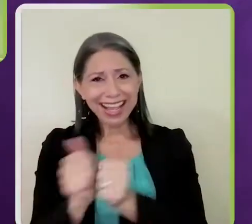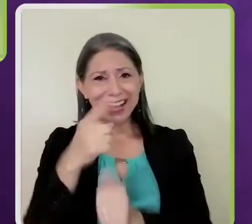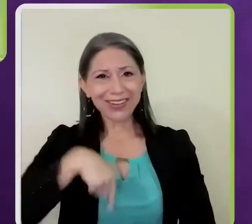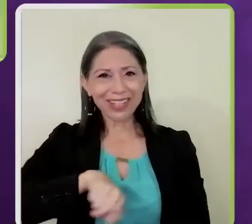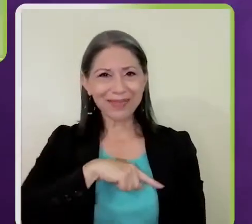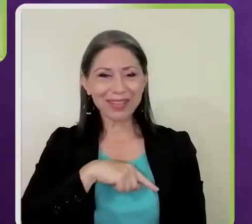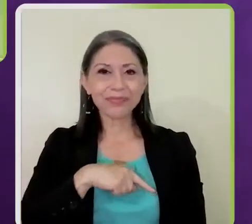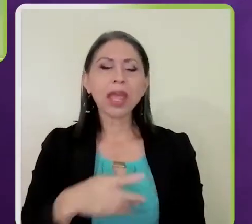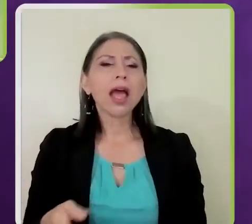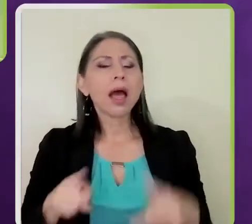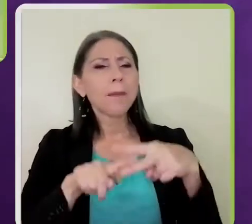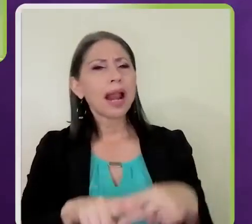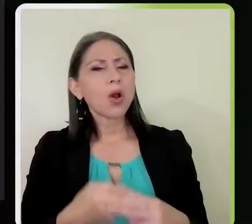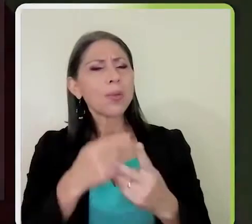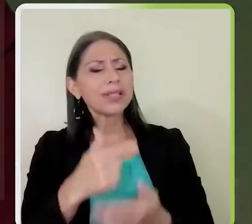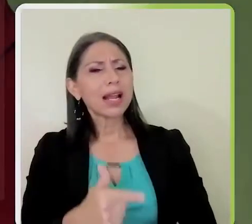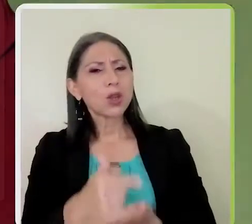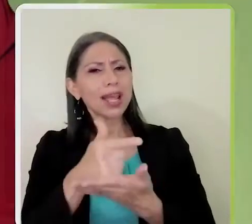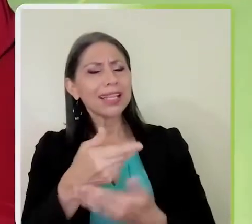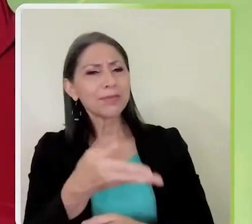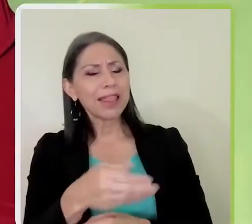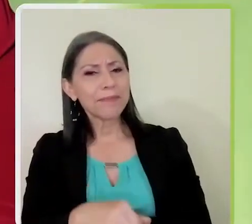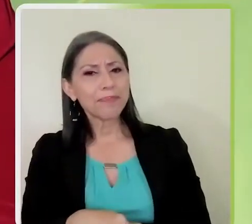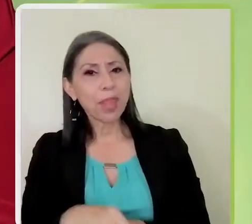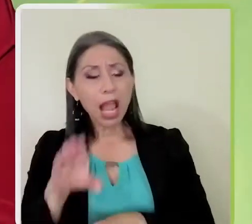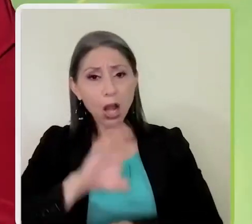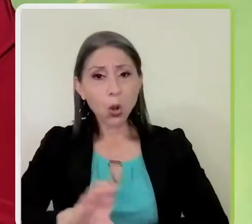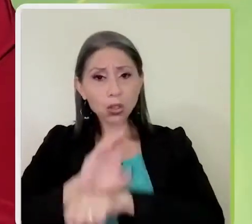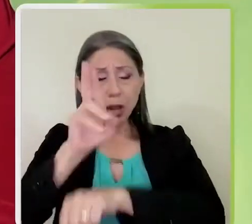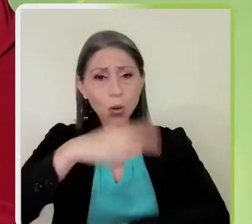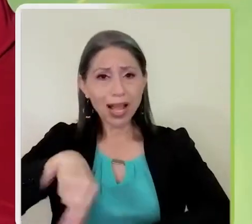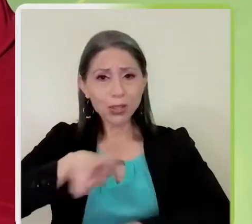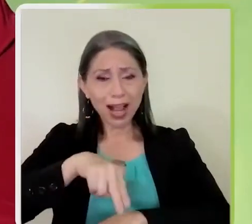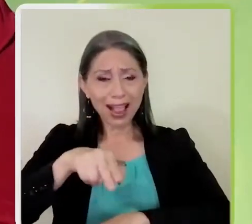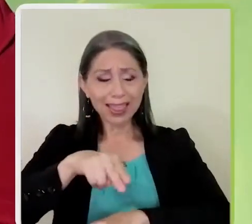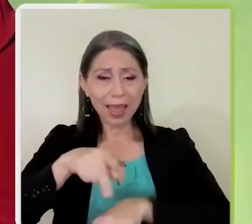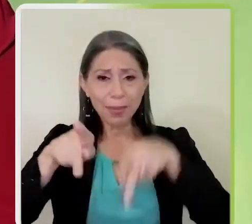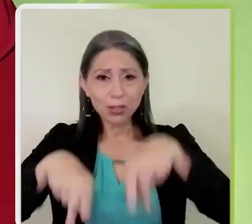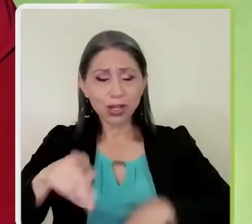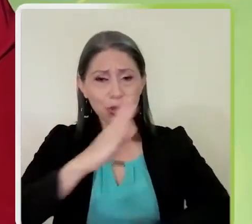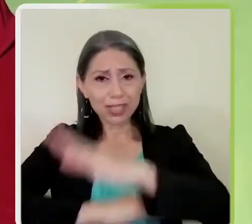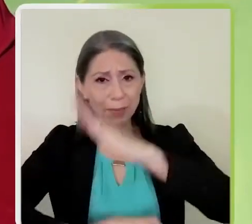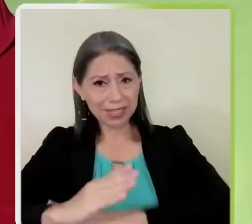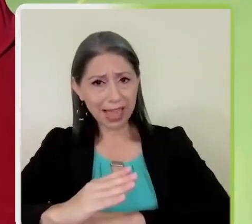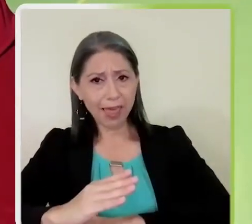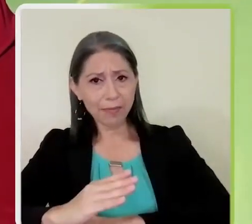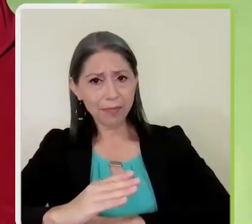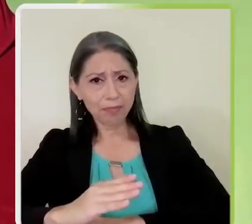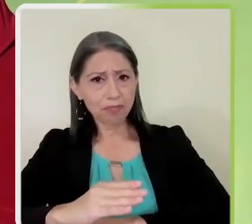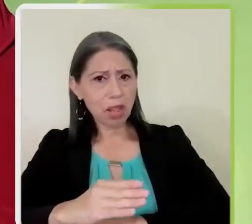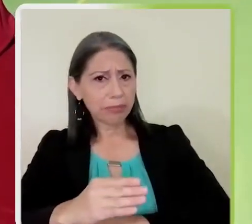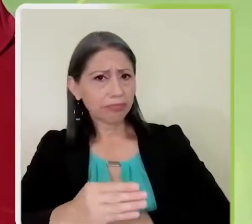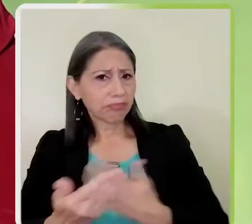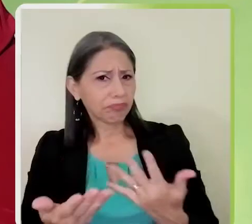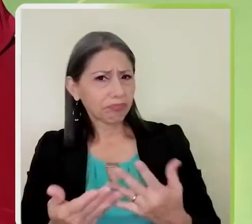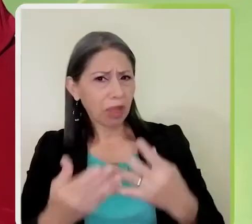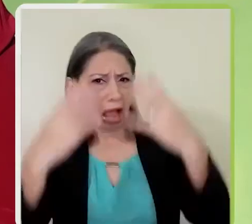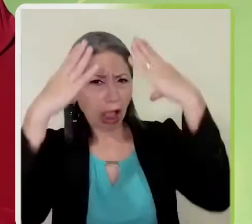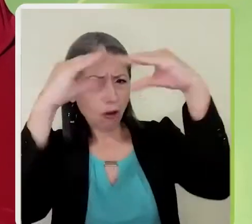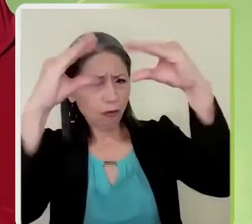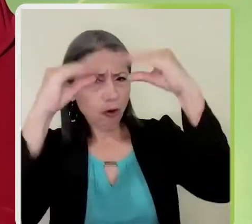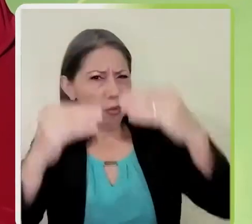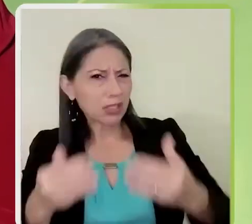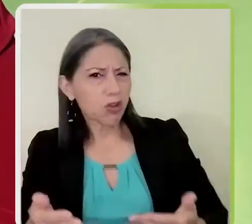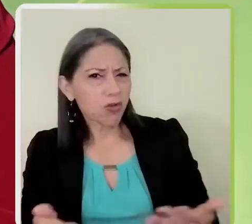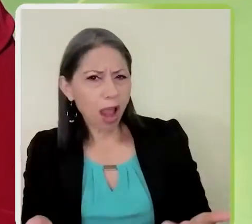acompañe. Para comenzar, doña Lisbeth, el Consejo Nacional de Discapacidad, de Personas con Discapacidad, ¿qué información tiene? ¿Cómo